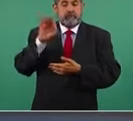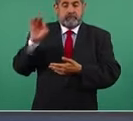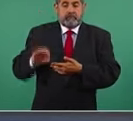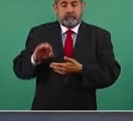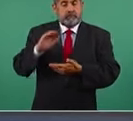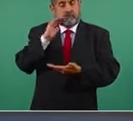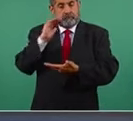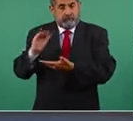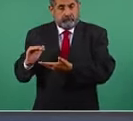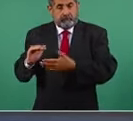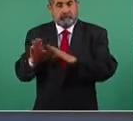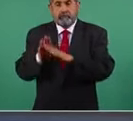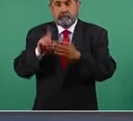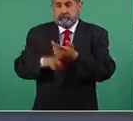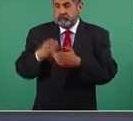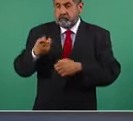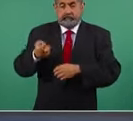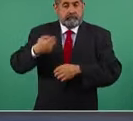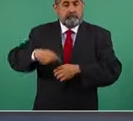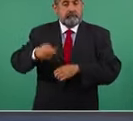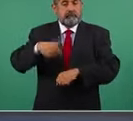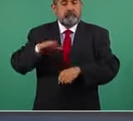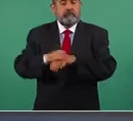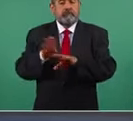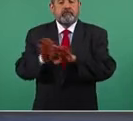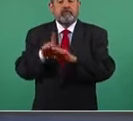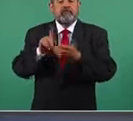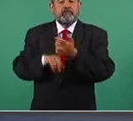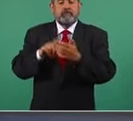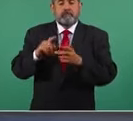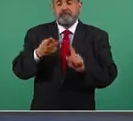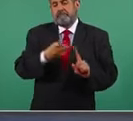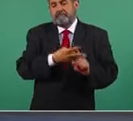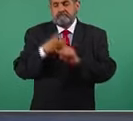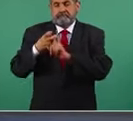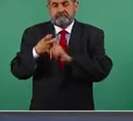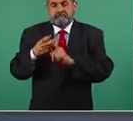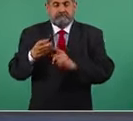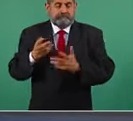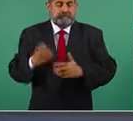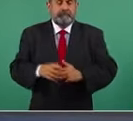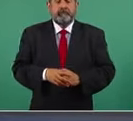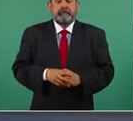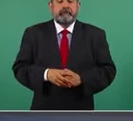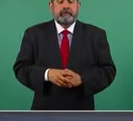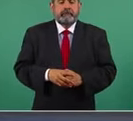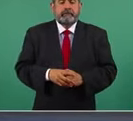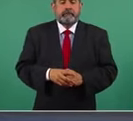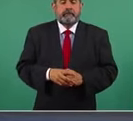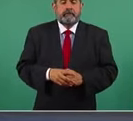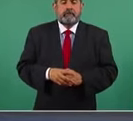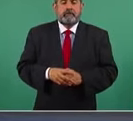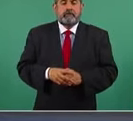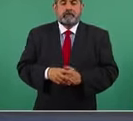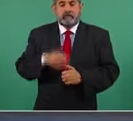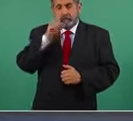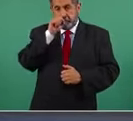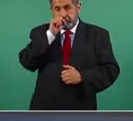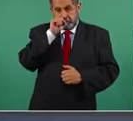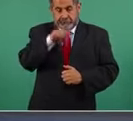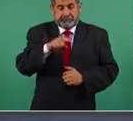va de esta administración respecto al delito de secuestro. Adelante. En cuanto al